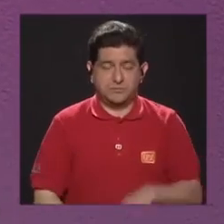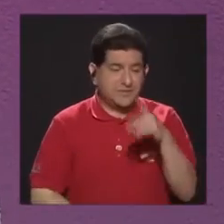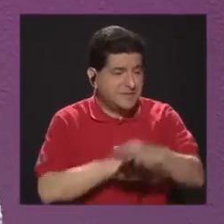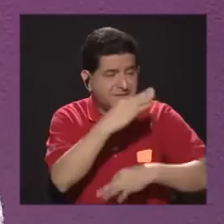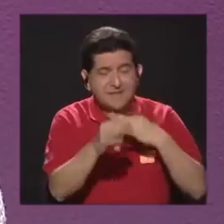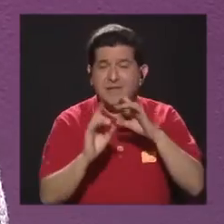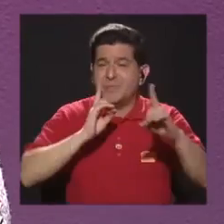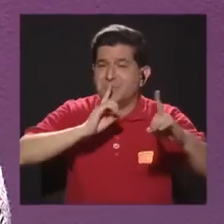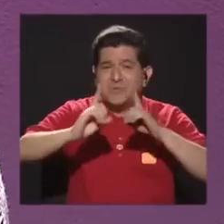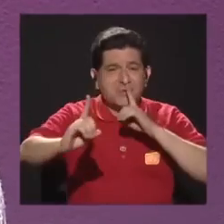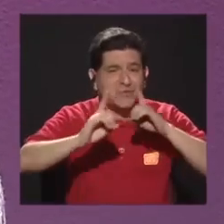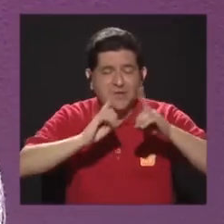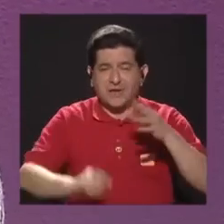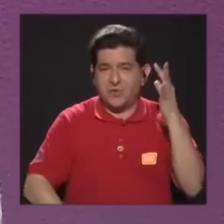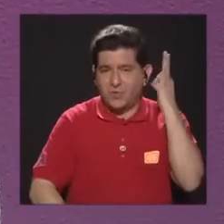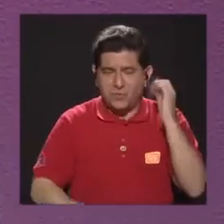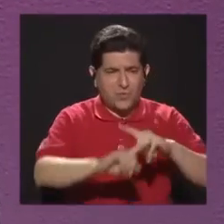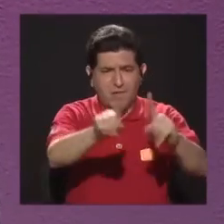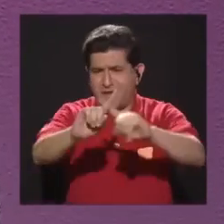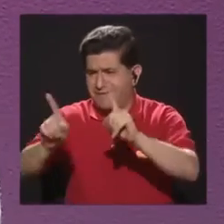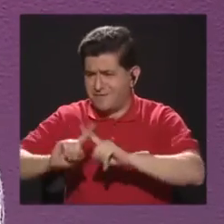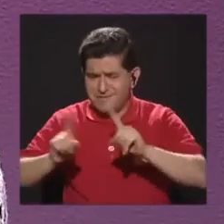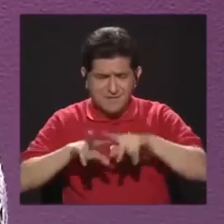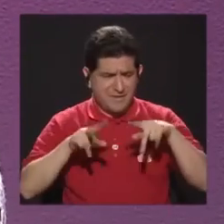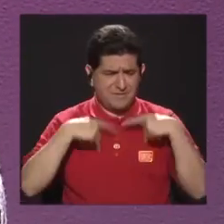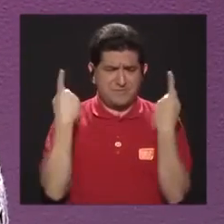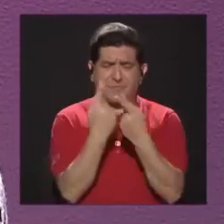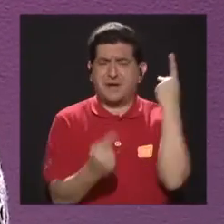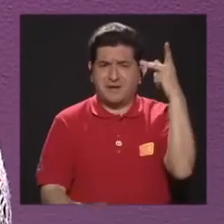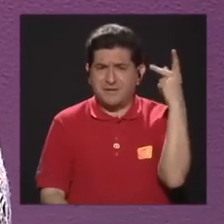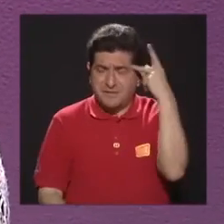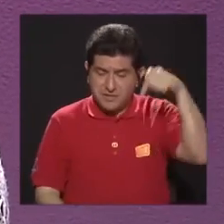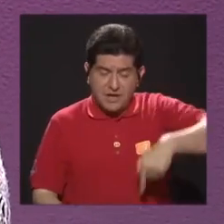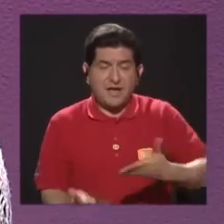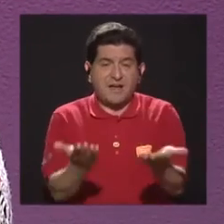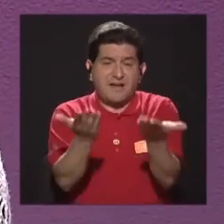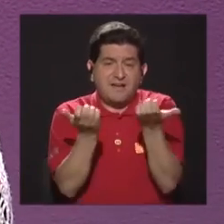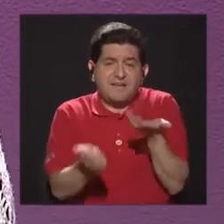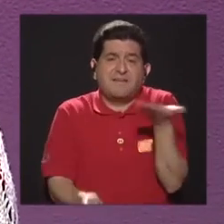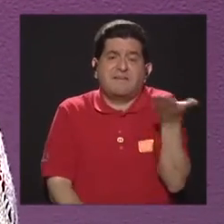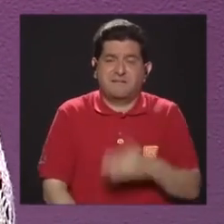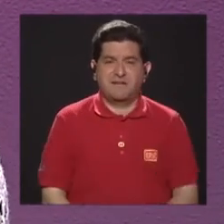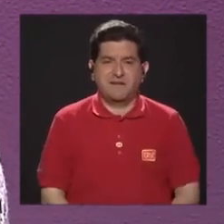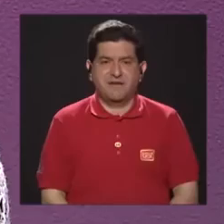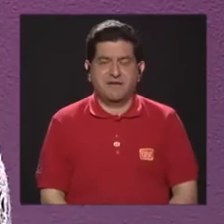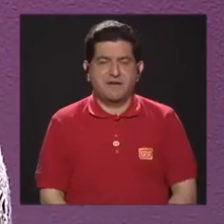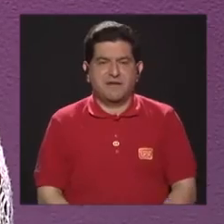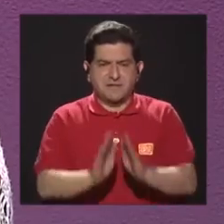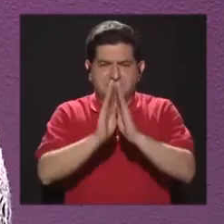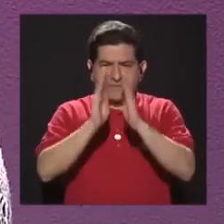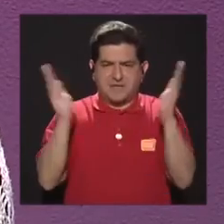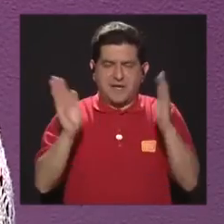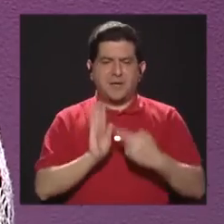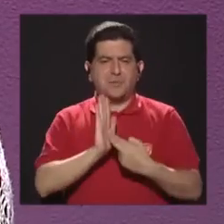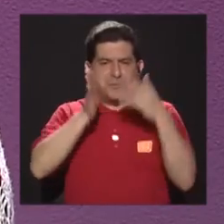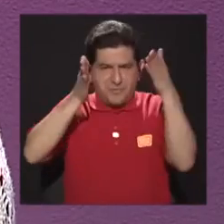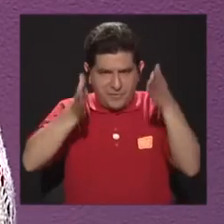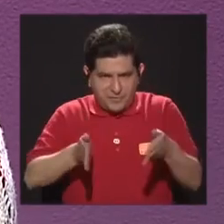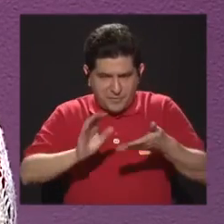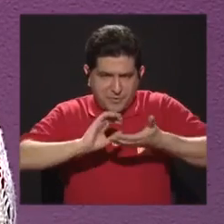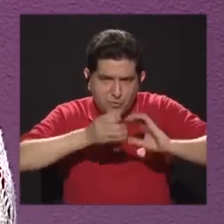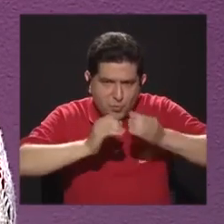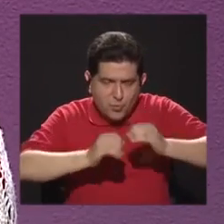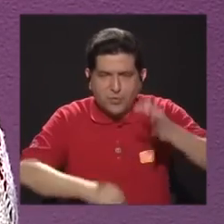tipo de diálogos entre mujeres de diferentes partidos políticos, porque aquí lo que queremos es una amplia representación